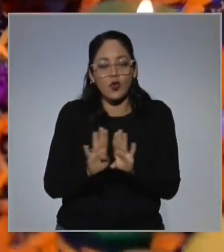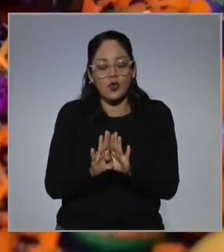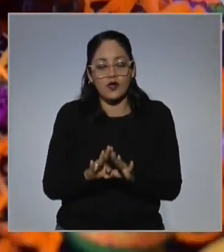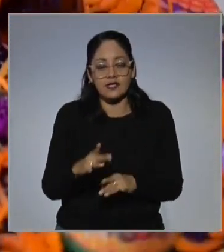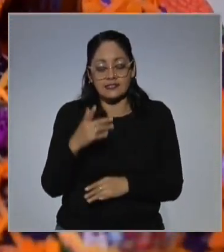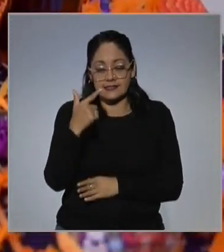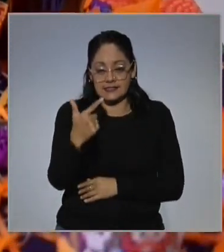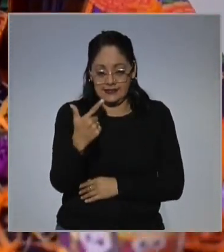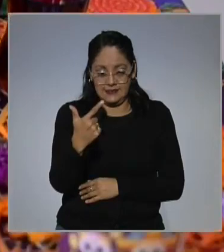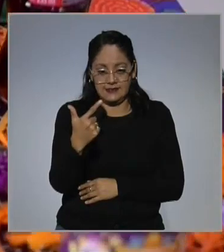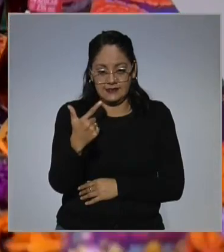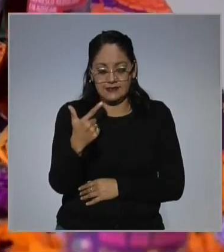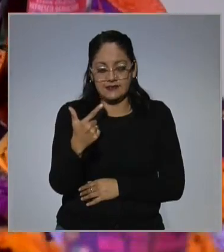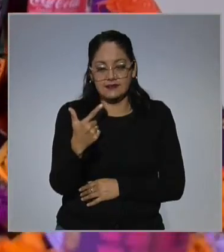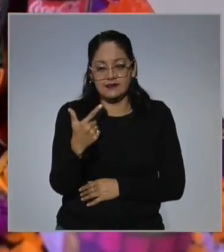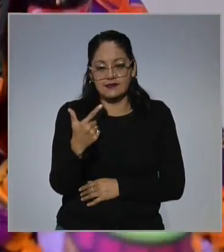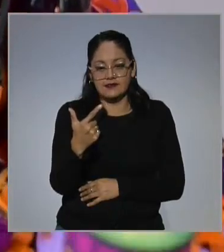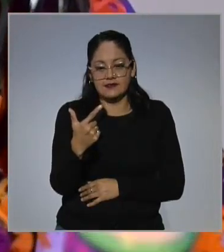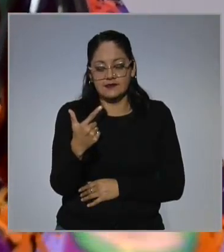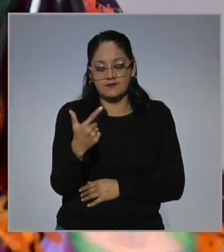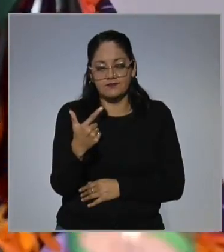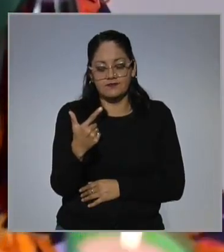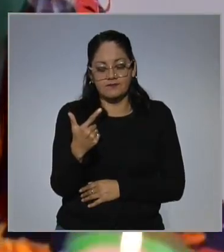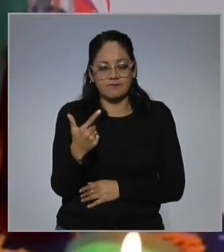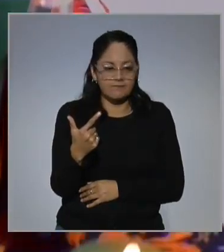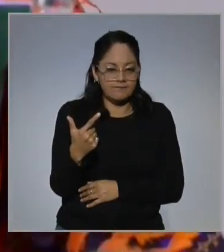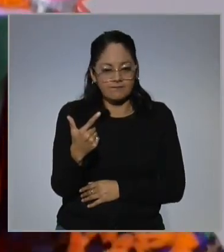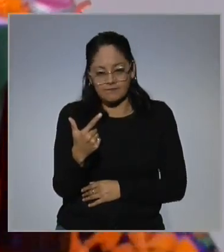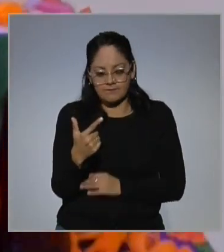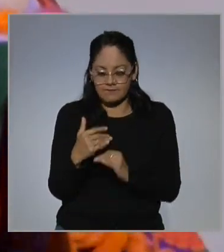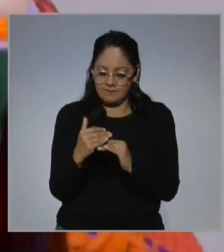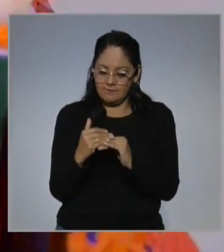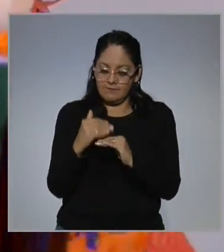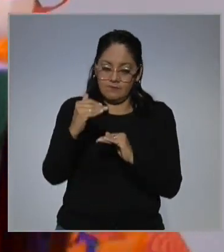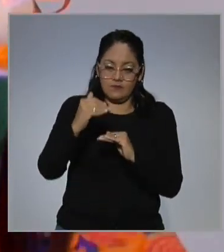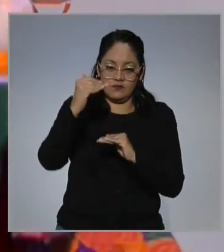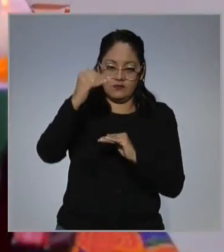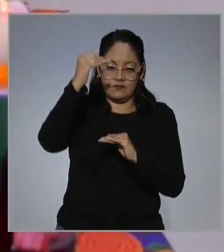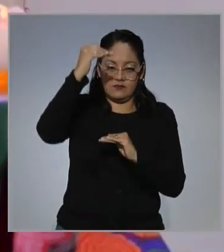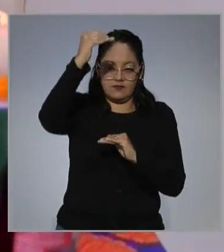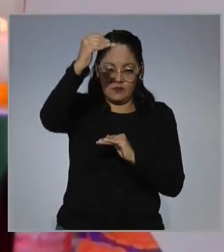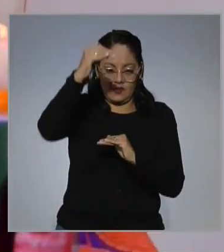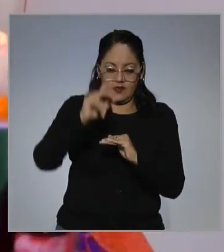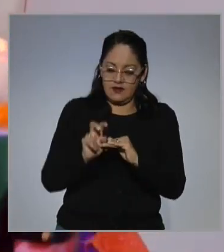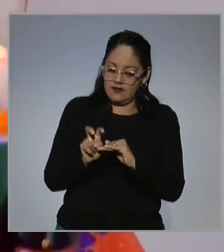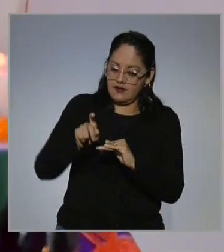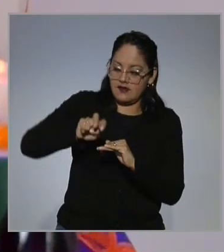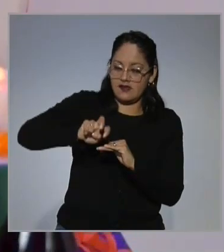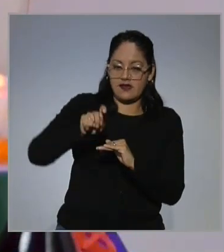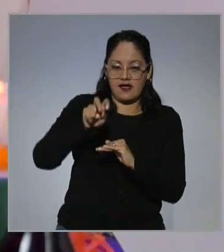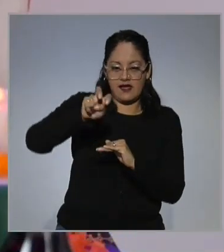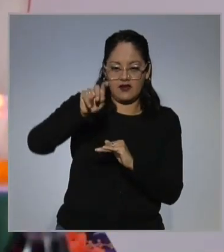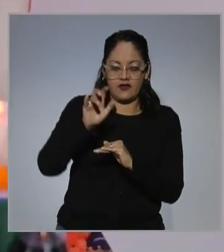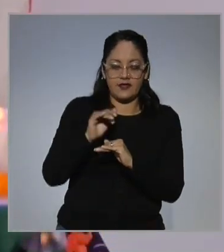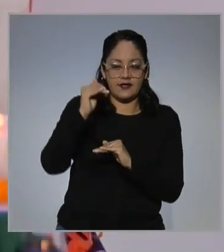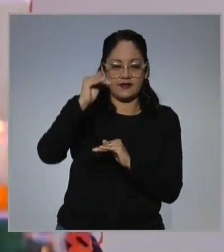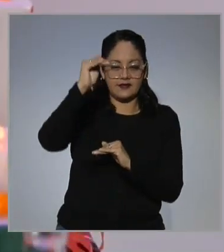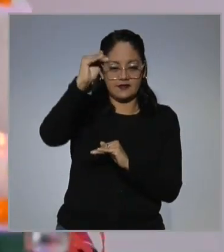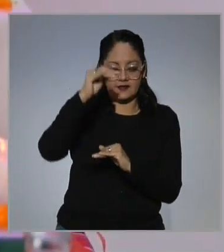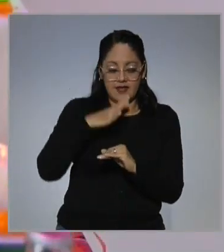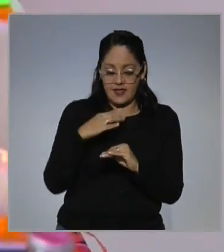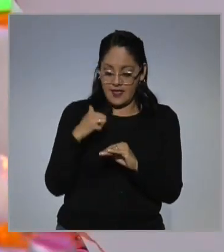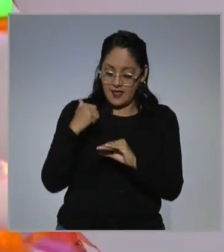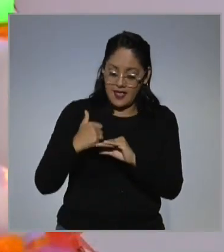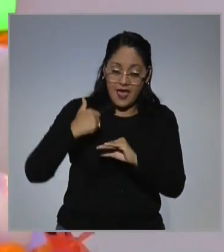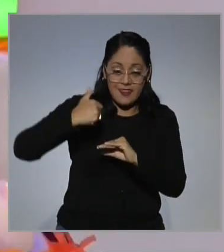a 7 escalones. porque cada escalón para mí tiene